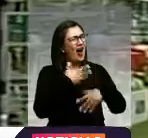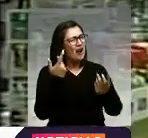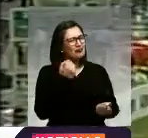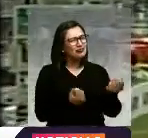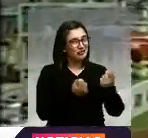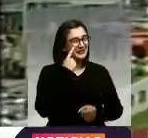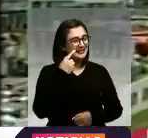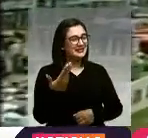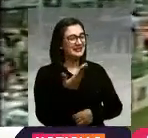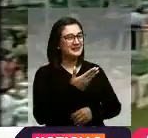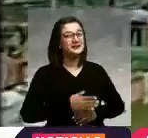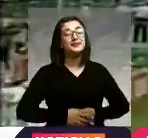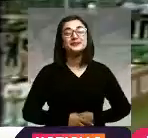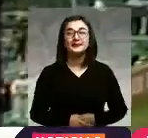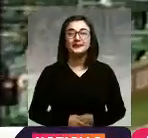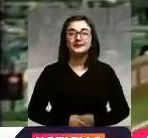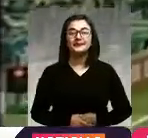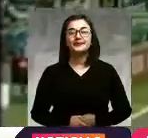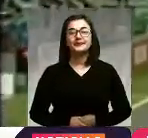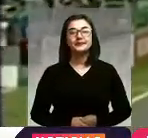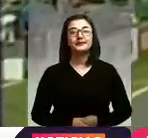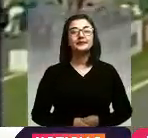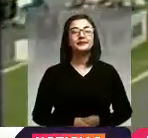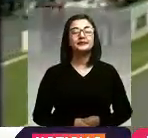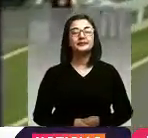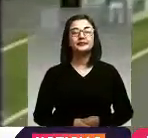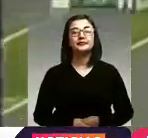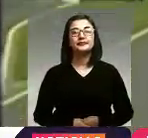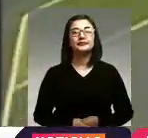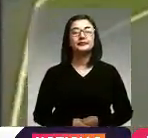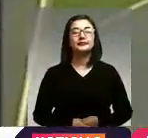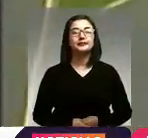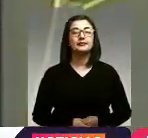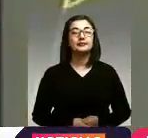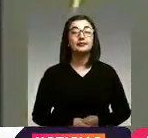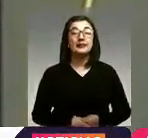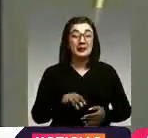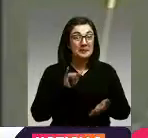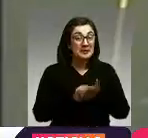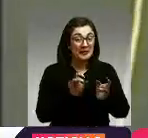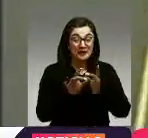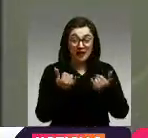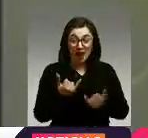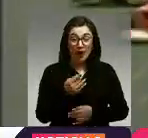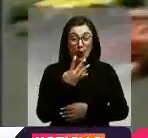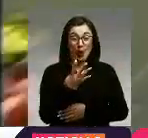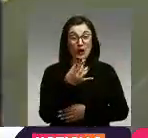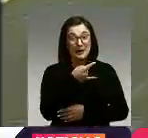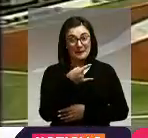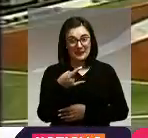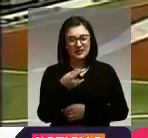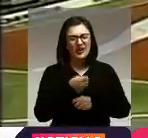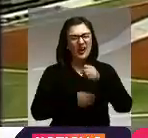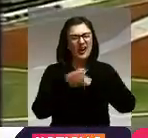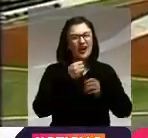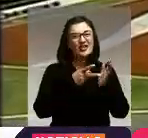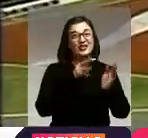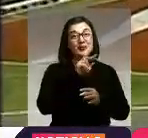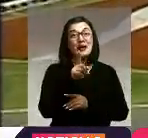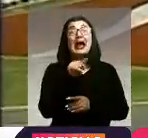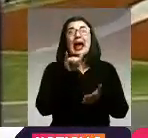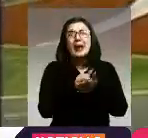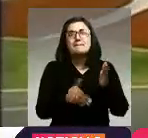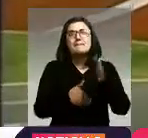está en marcha, hacen algo bien, muy bien, Schumacher. Un 4 de marzo, pero del 2001, hacía su debut en la Fórmula 1 Juan